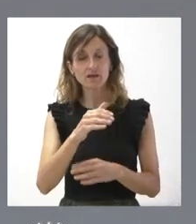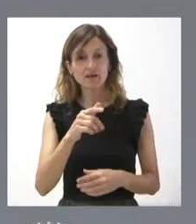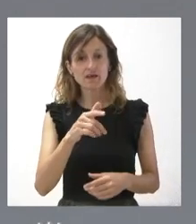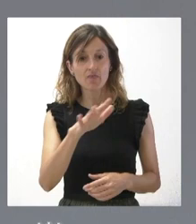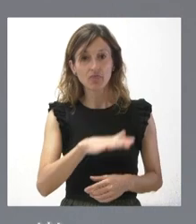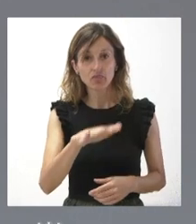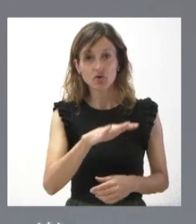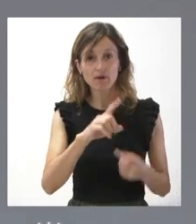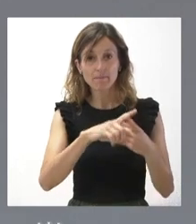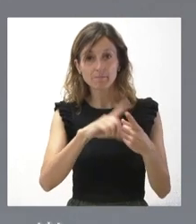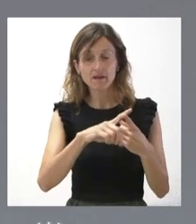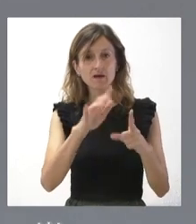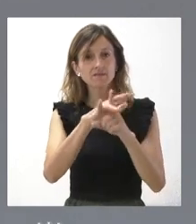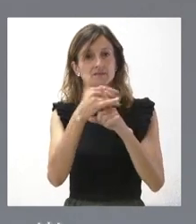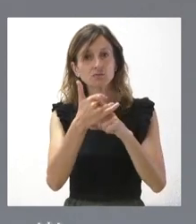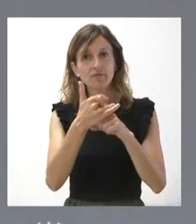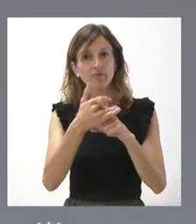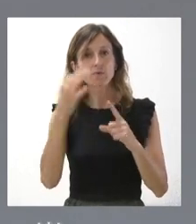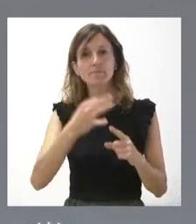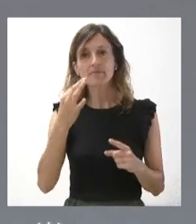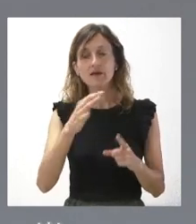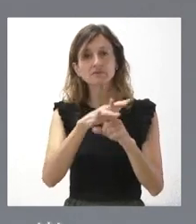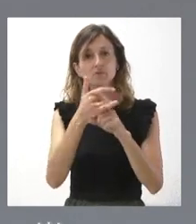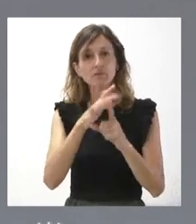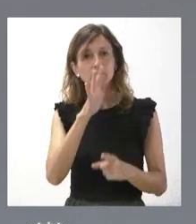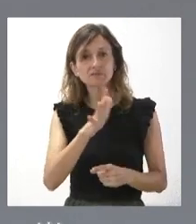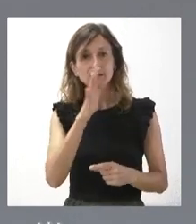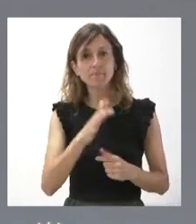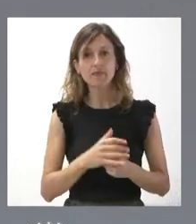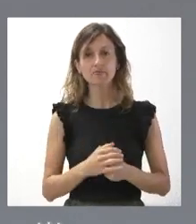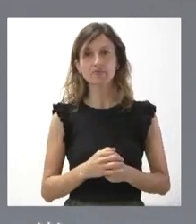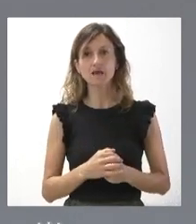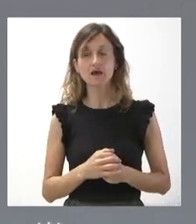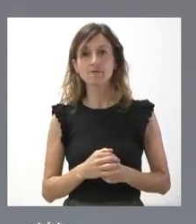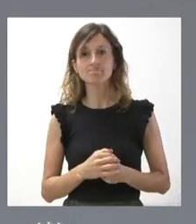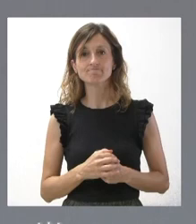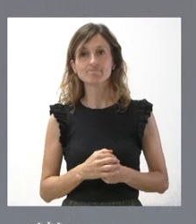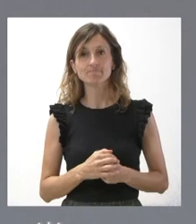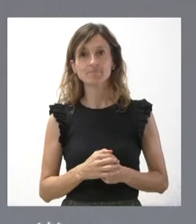y verdaderamente la situación de Ambrona es tremenda.